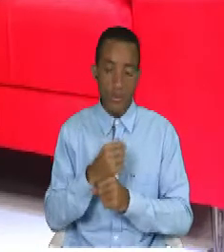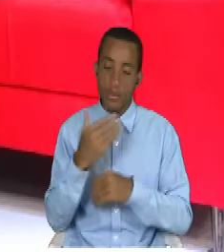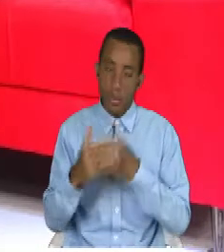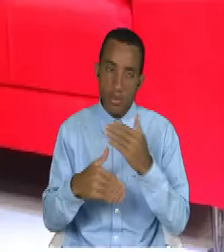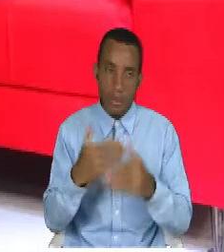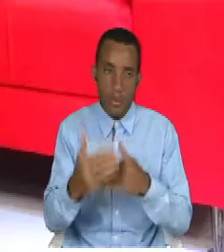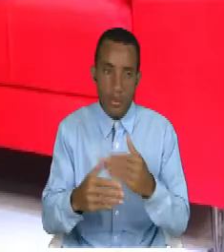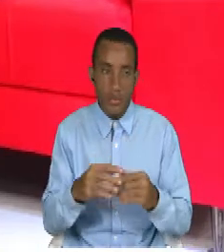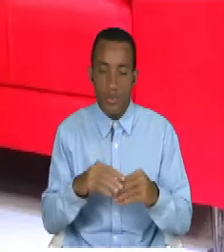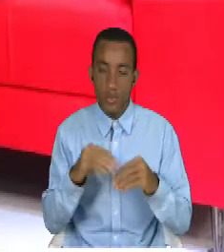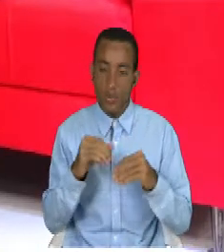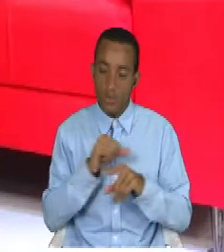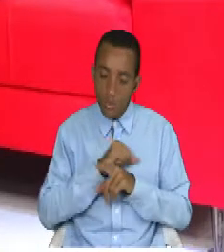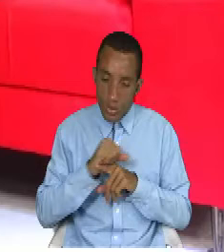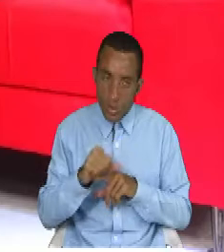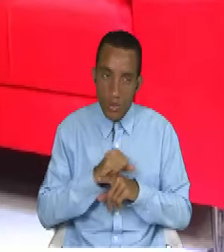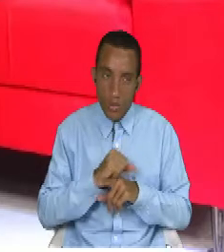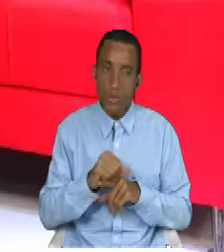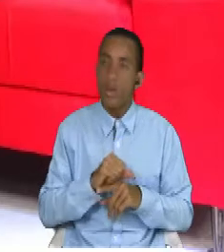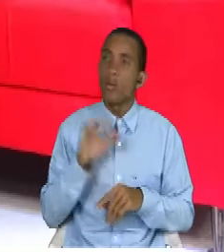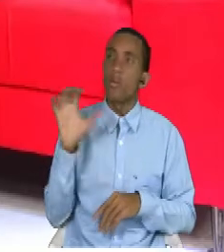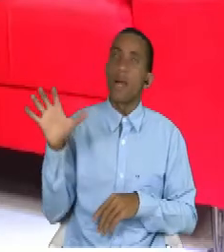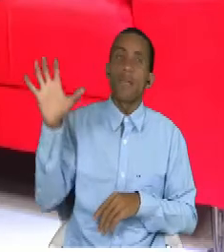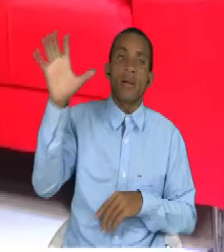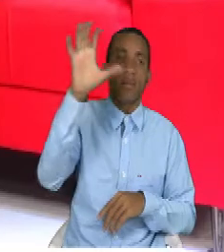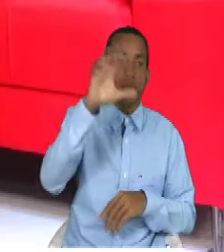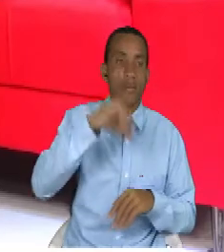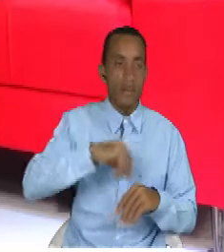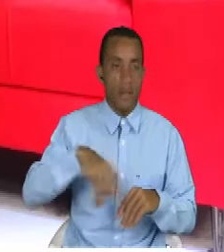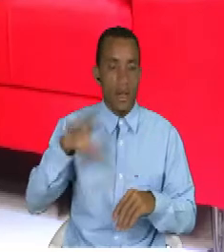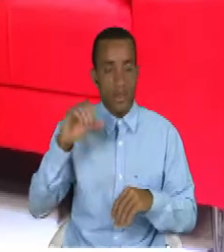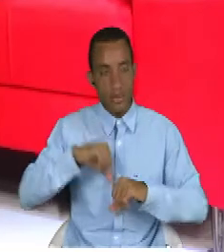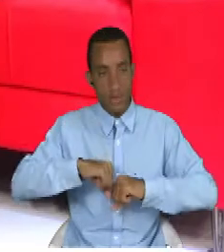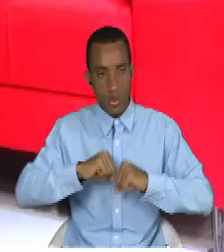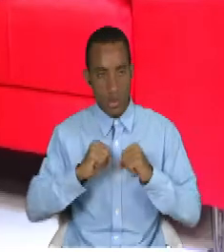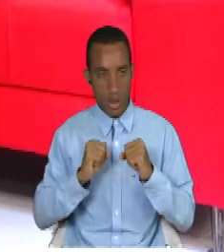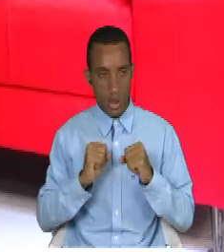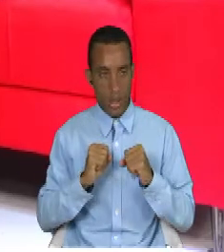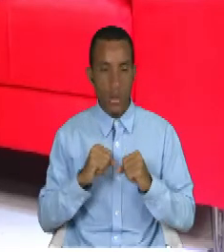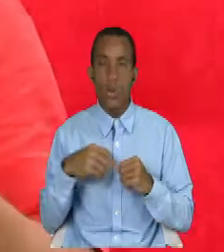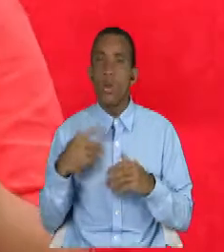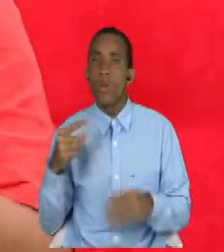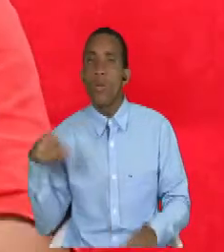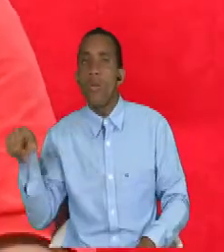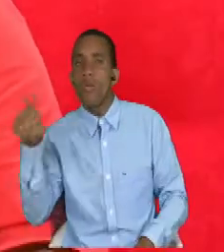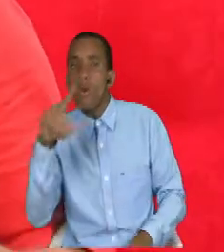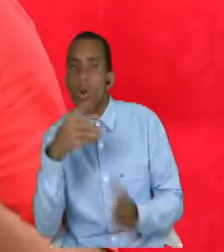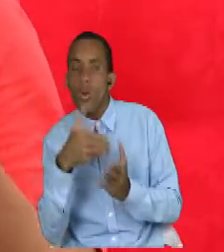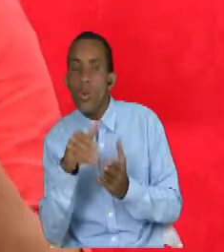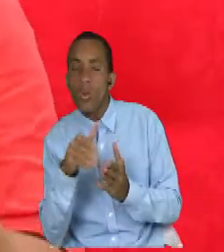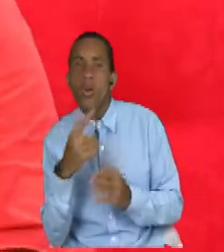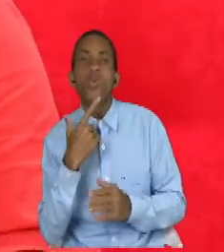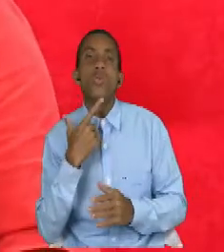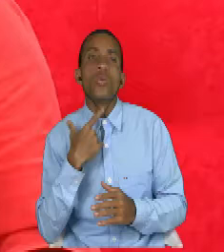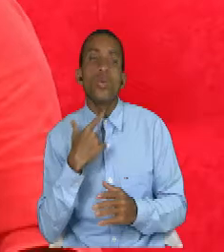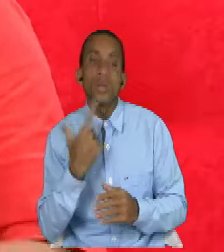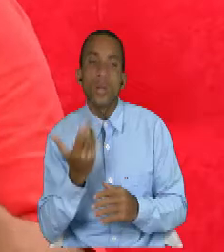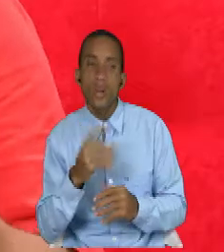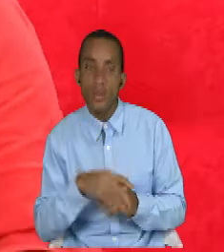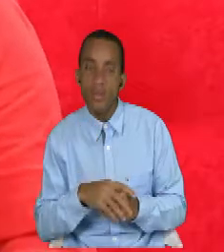entrenamientos fuertes por fuera del país bogotá sobre todo sobre cómo los clientes se comportan que les gusta que les